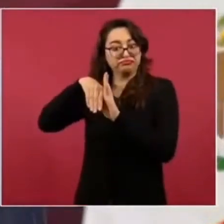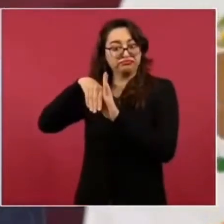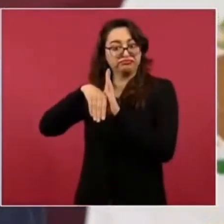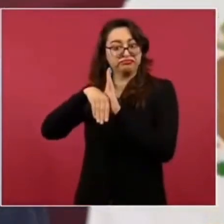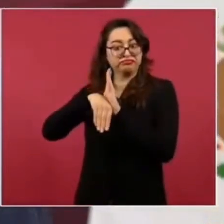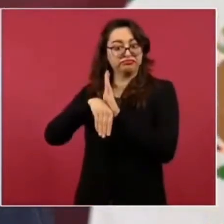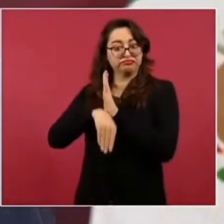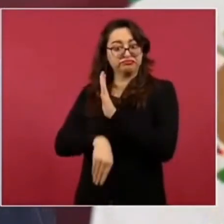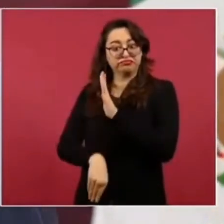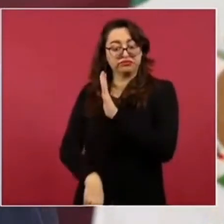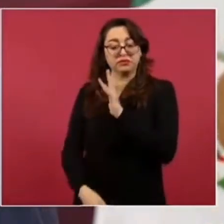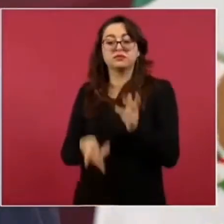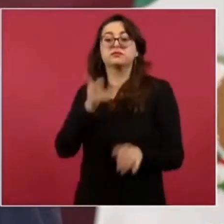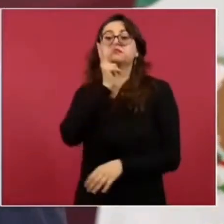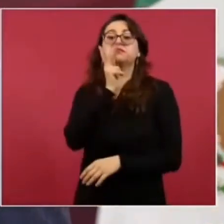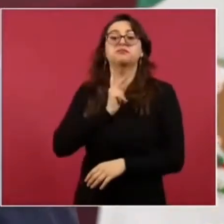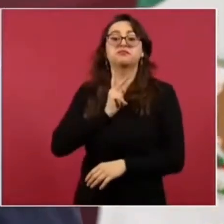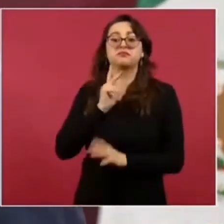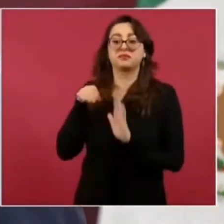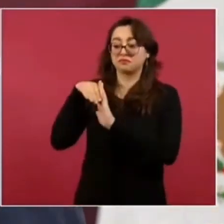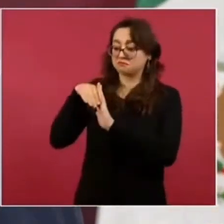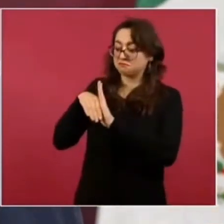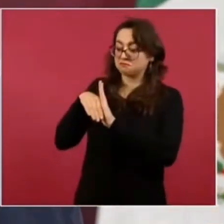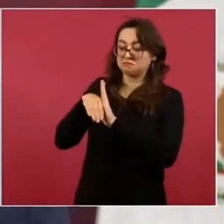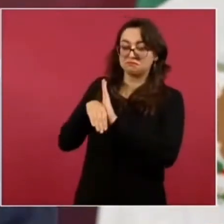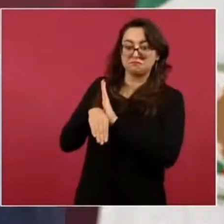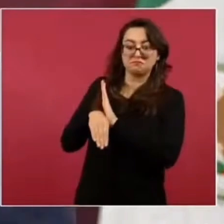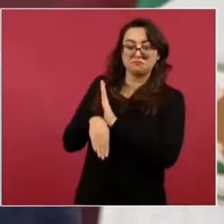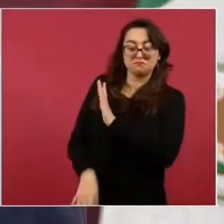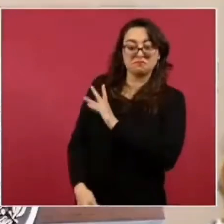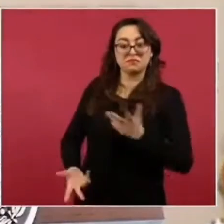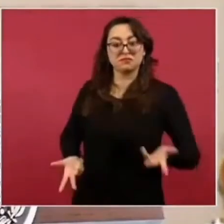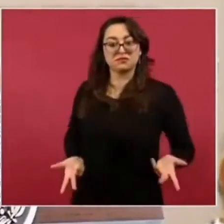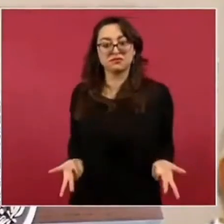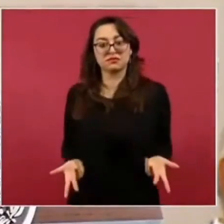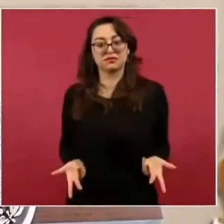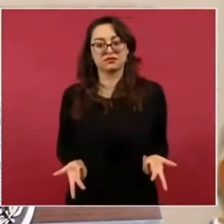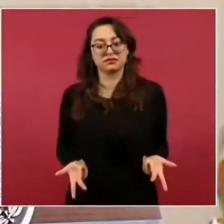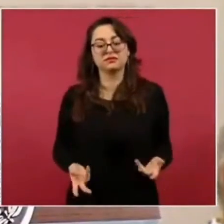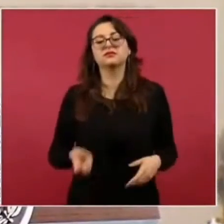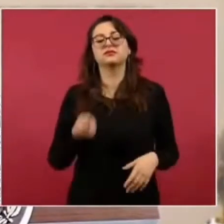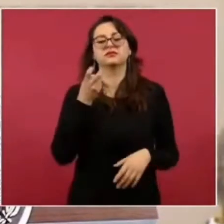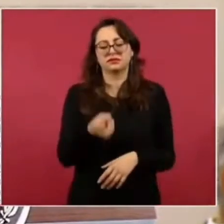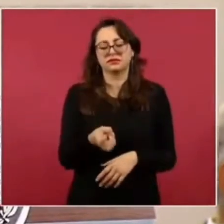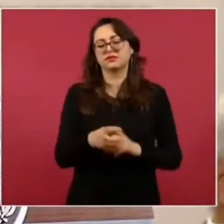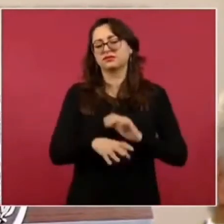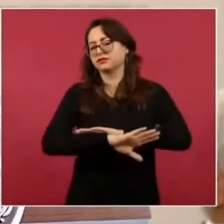para el patrimonio de los mexicanos. Todo eso es lo que ya se terminó